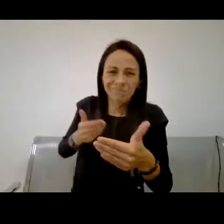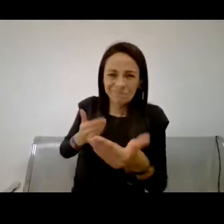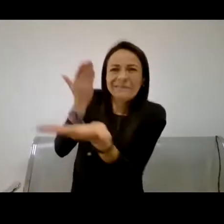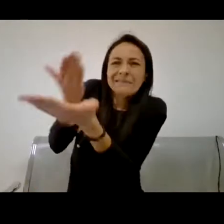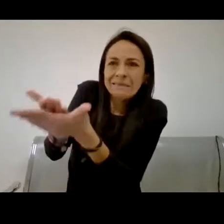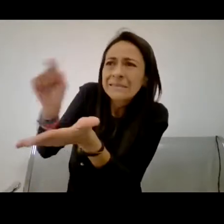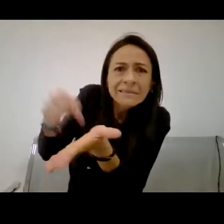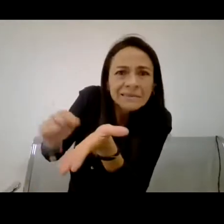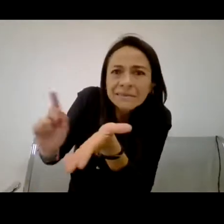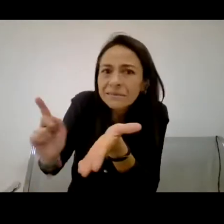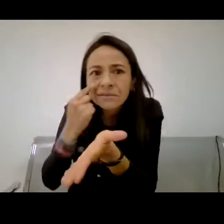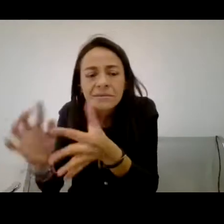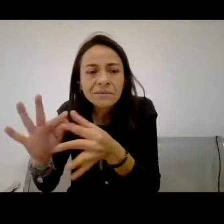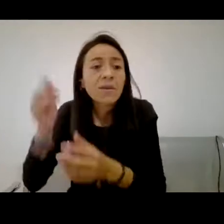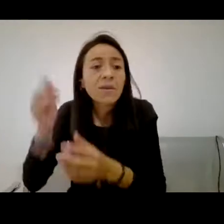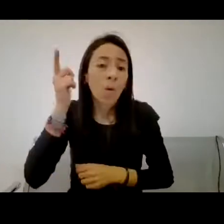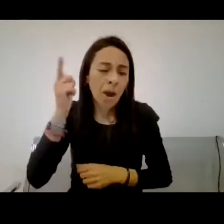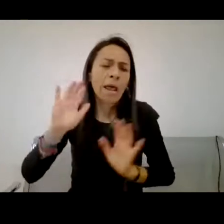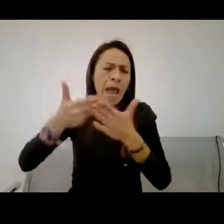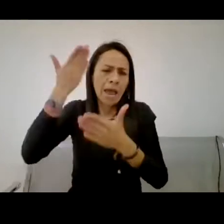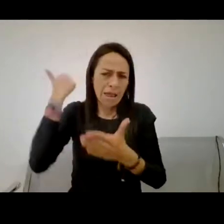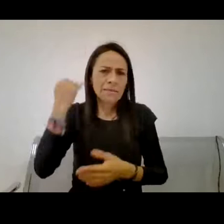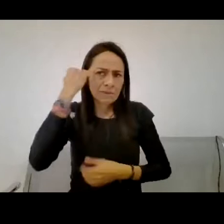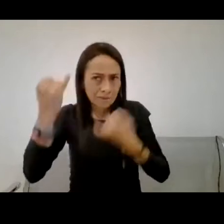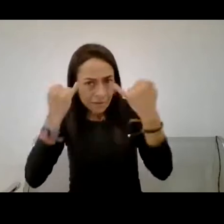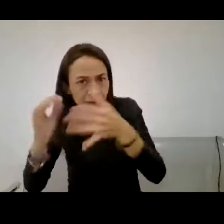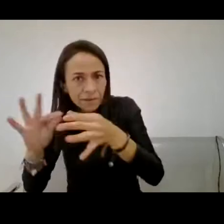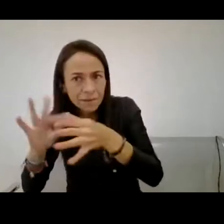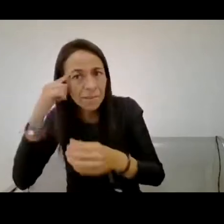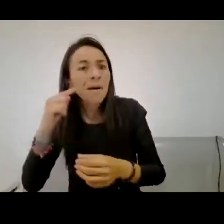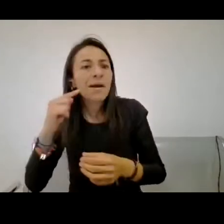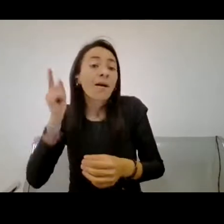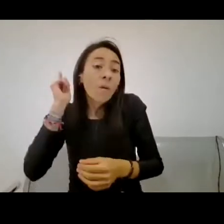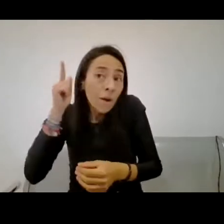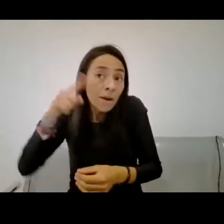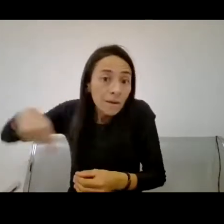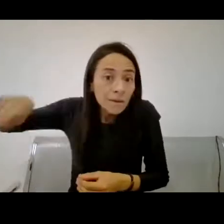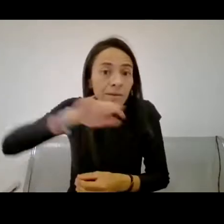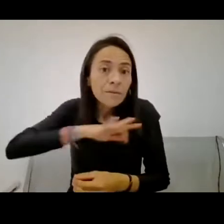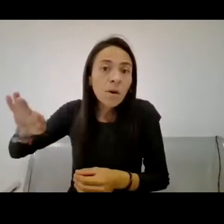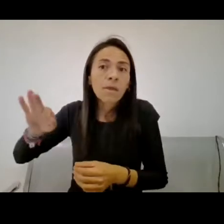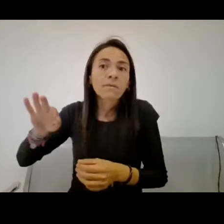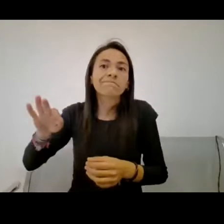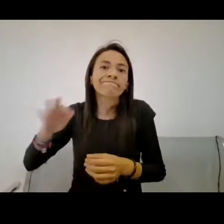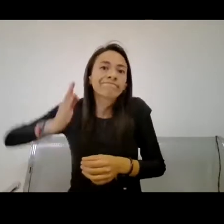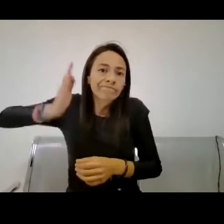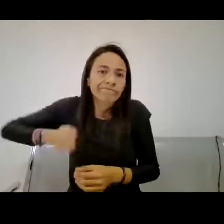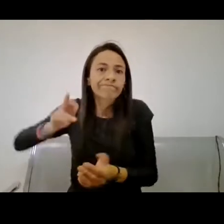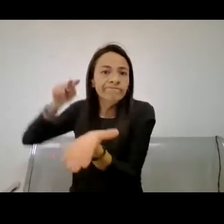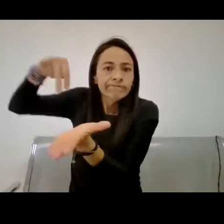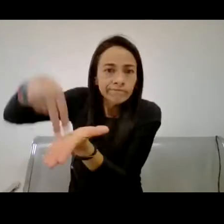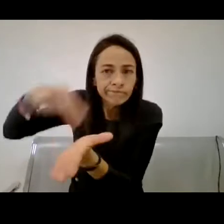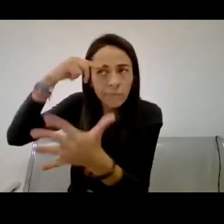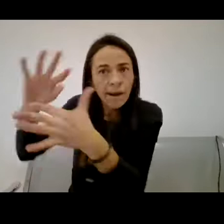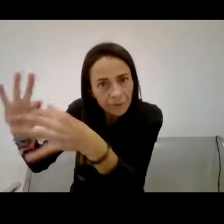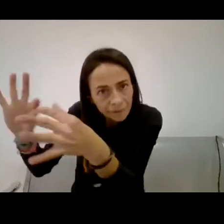y poderlo dialogar en el Senado de la República. Se hablaba si